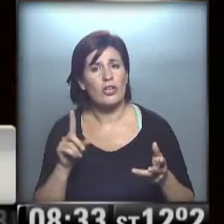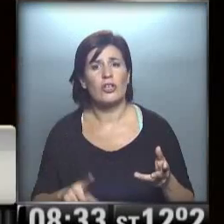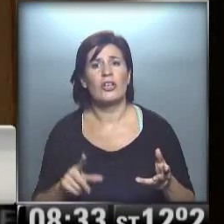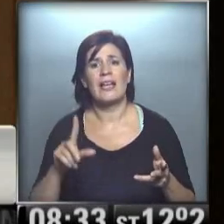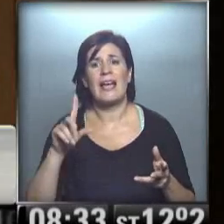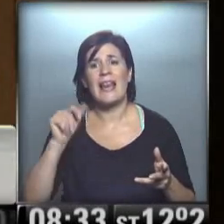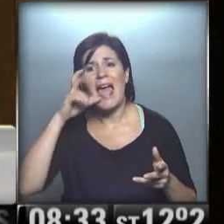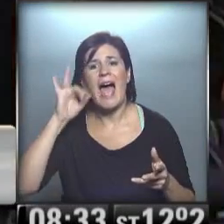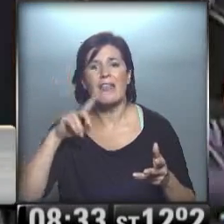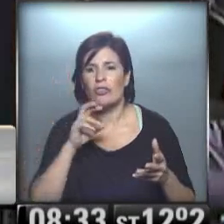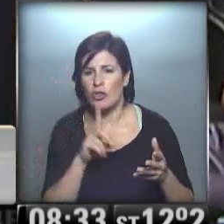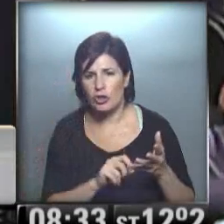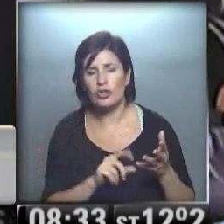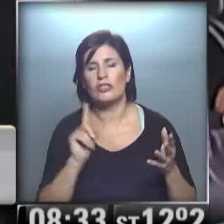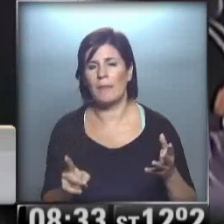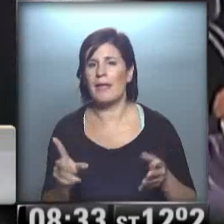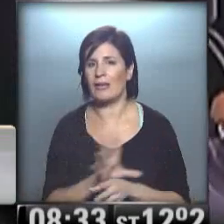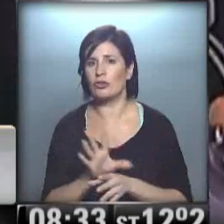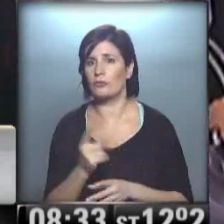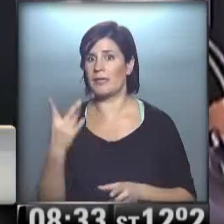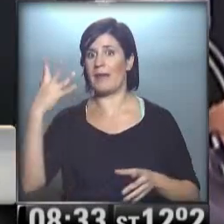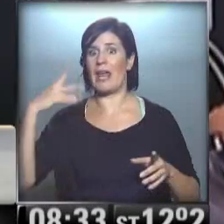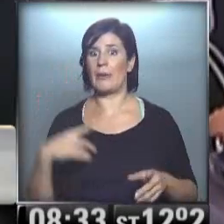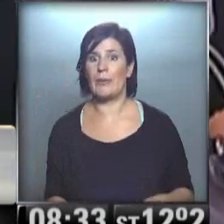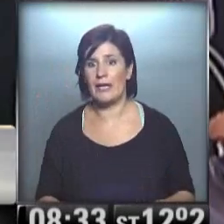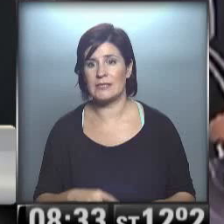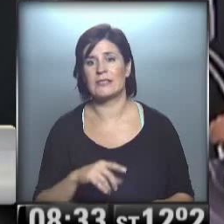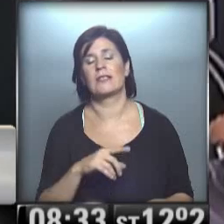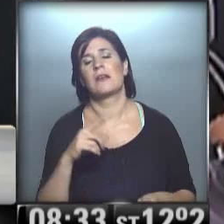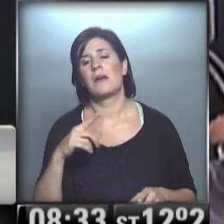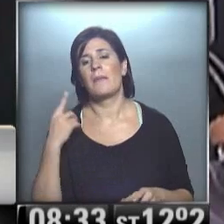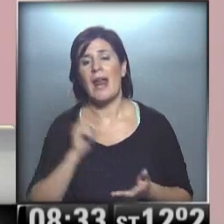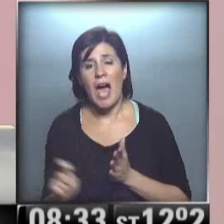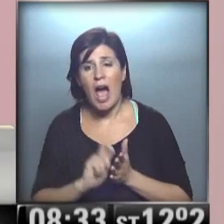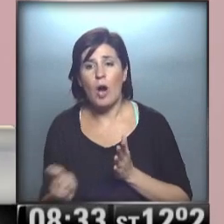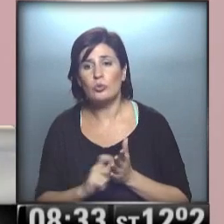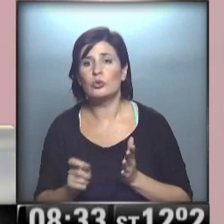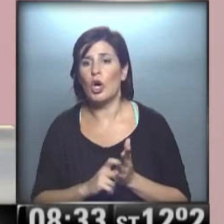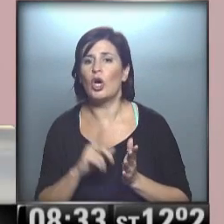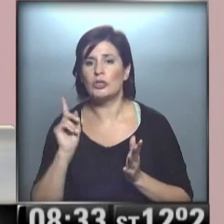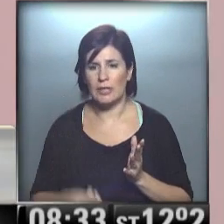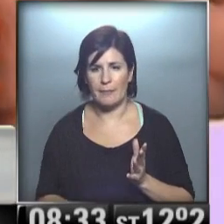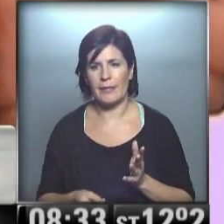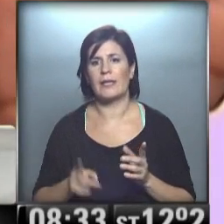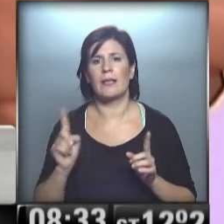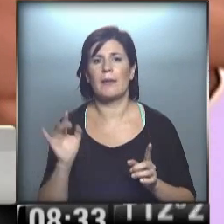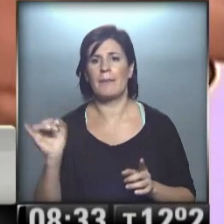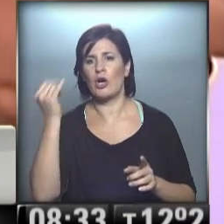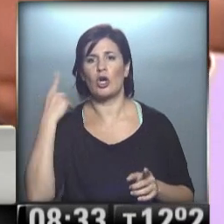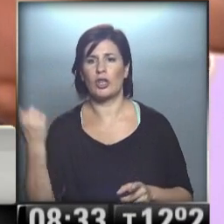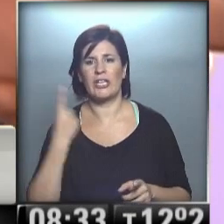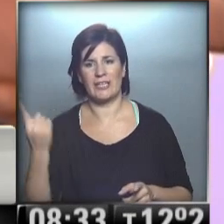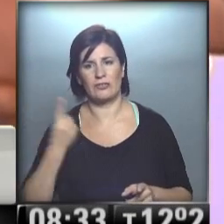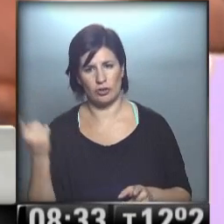leandro revelación para gonzalo flipas para autor tanto alejandro más chico máster fellman y director alejandro match y